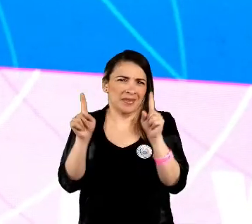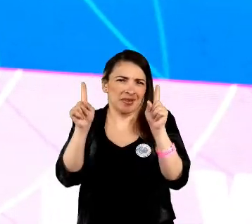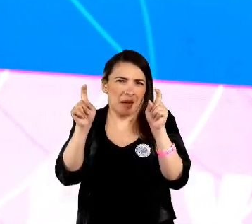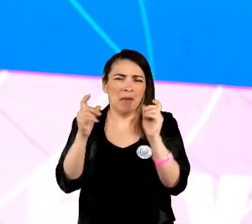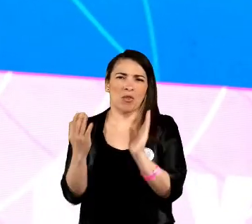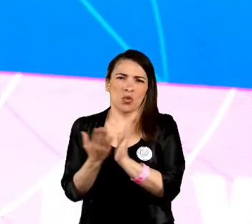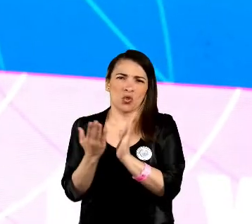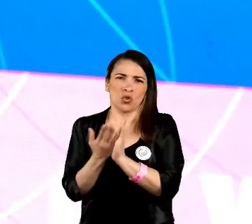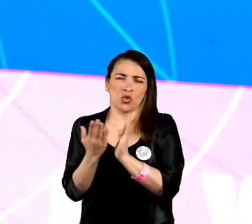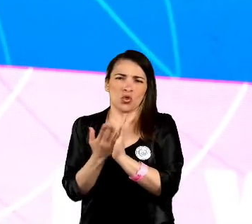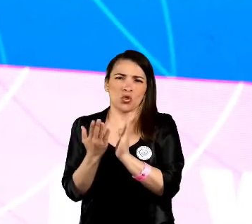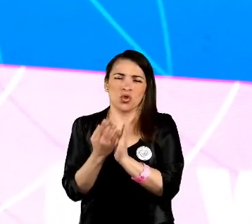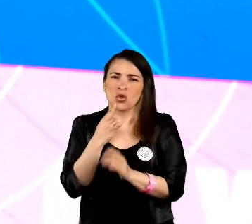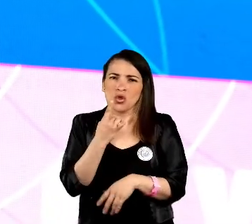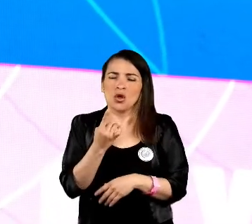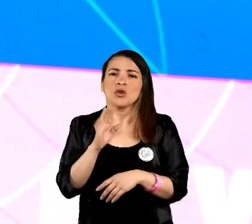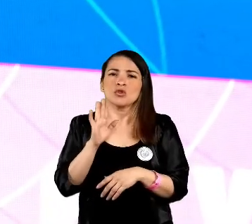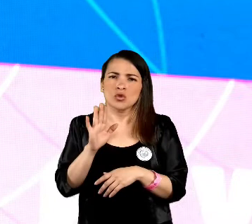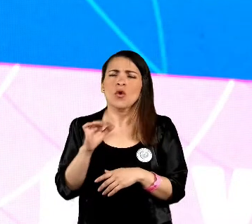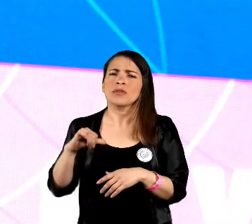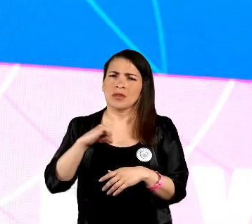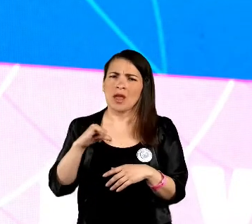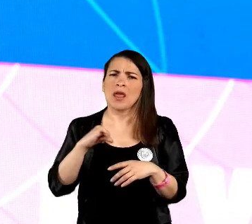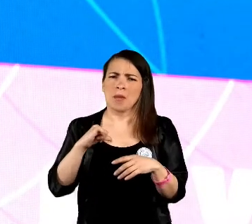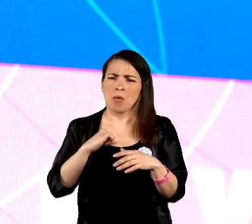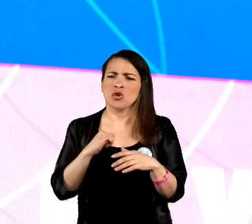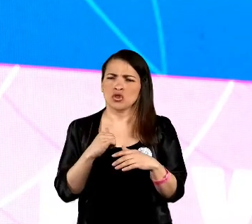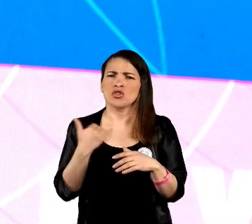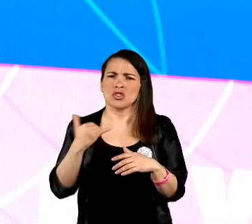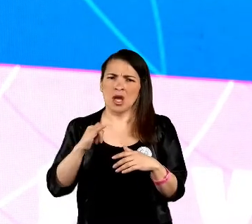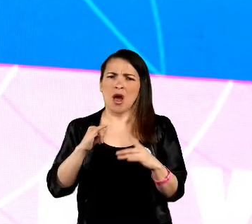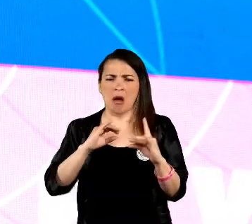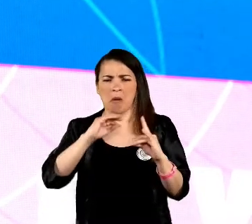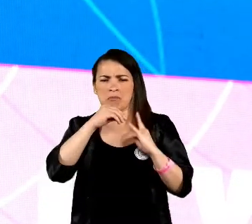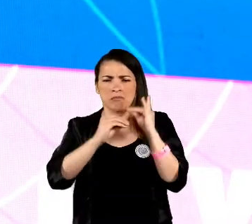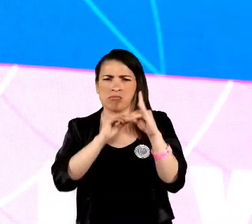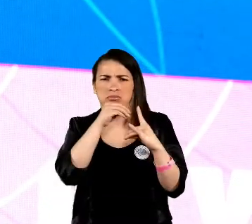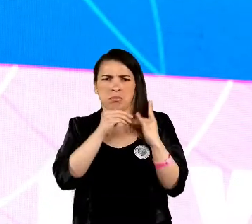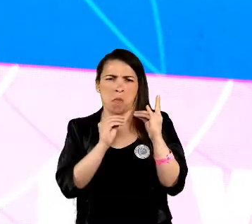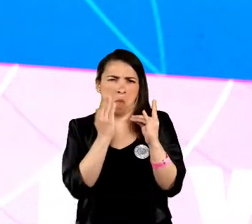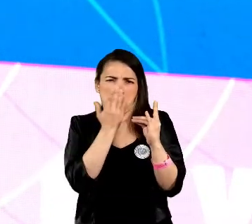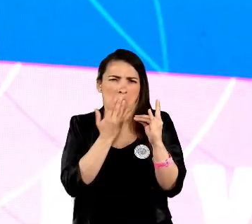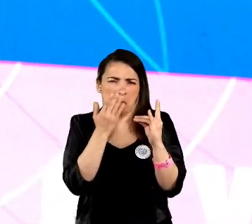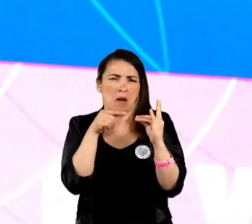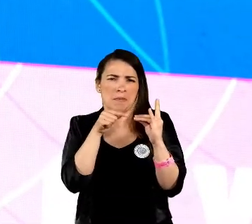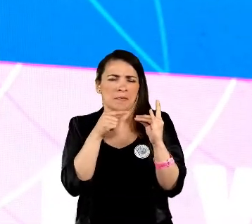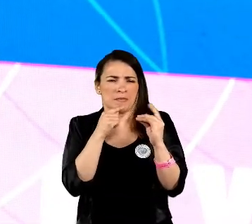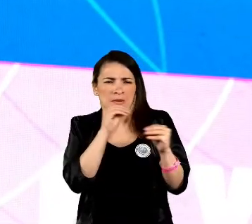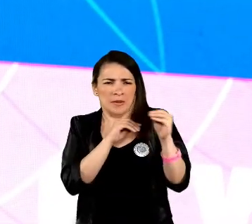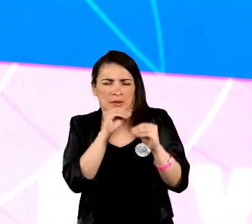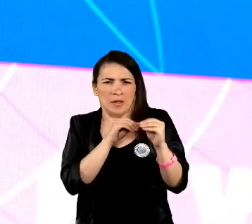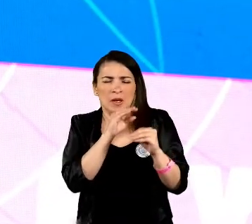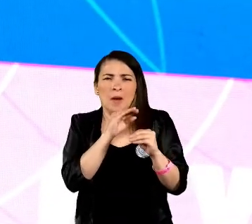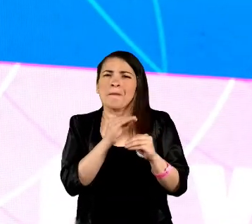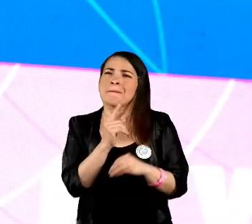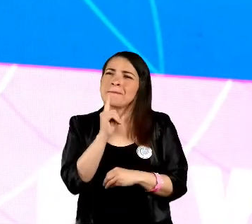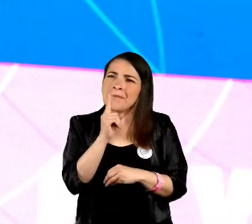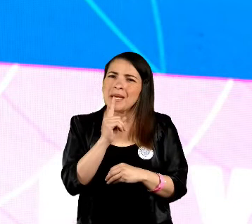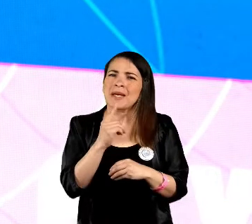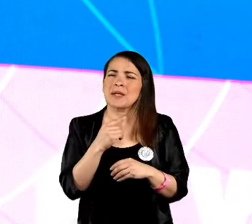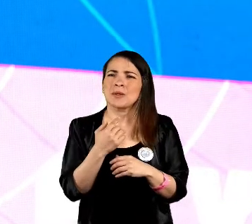lo tenemos en proceso de prototipo Pero ha sido muy difícil el tema de conseguir